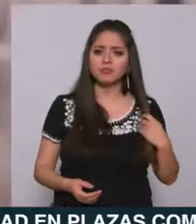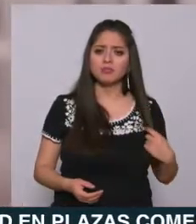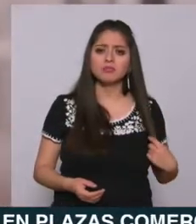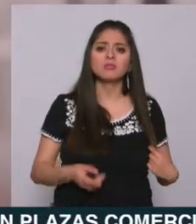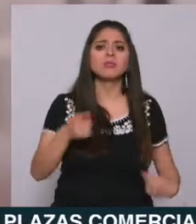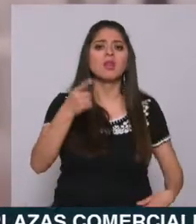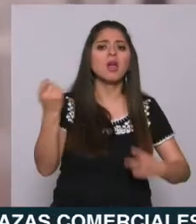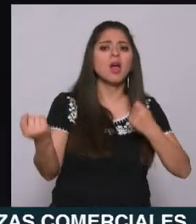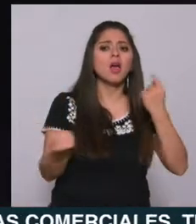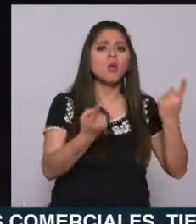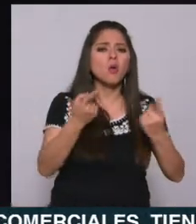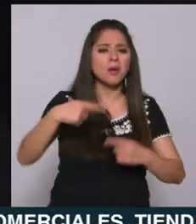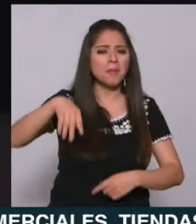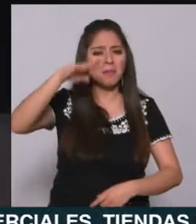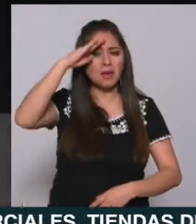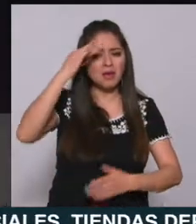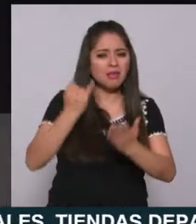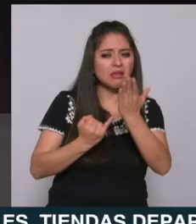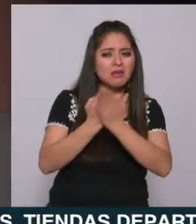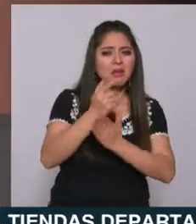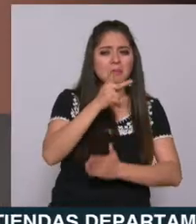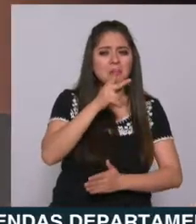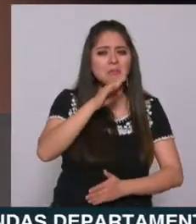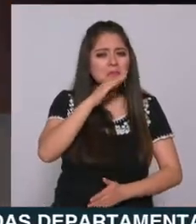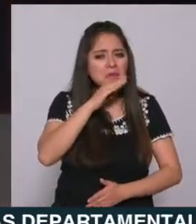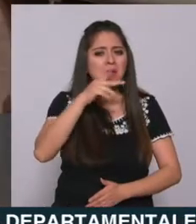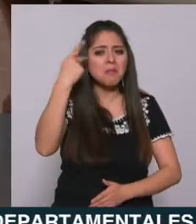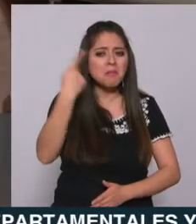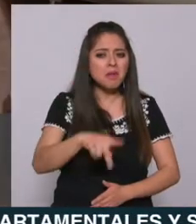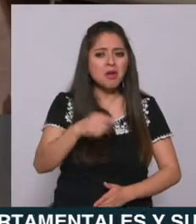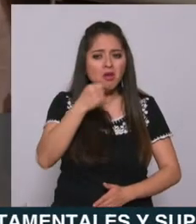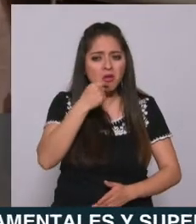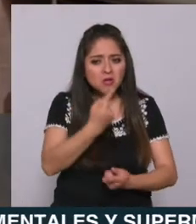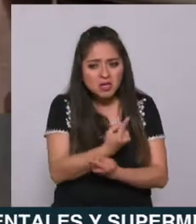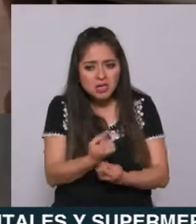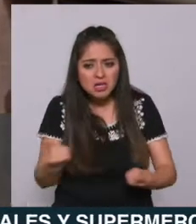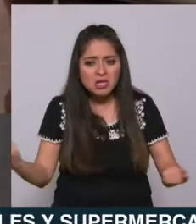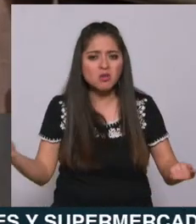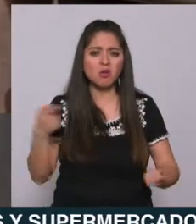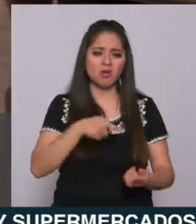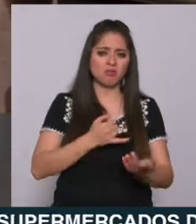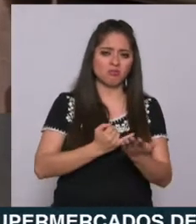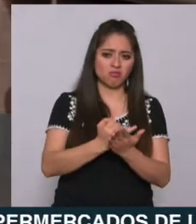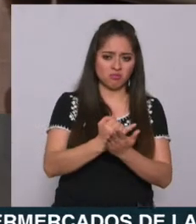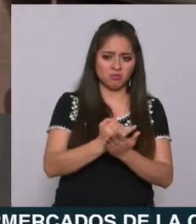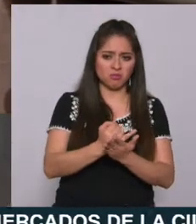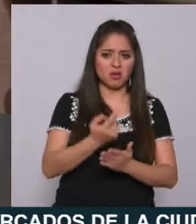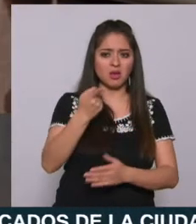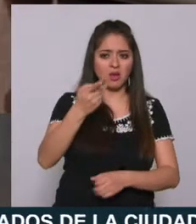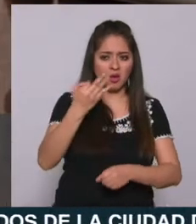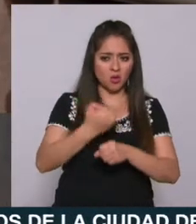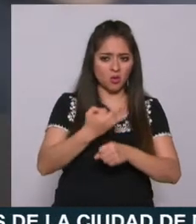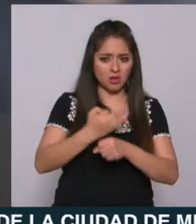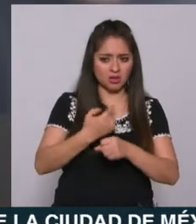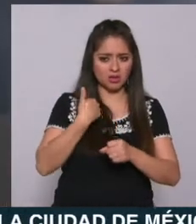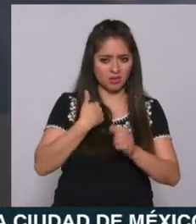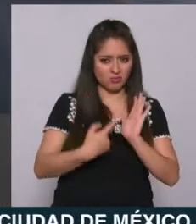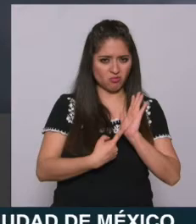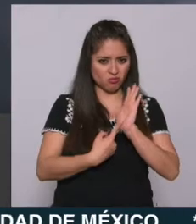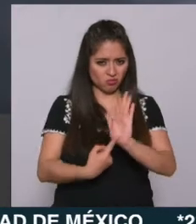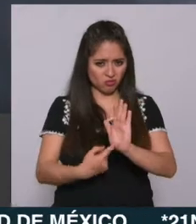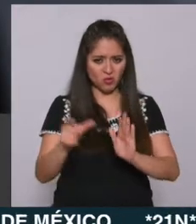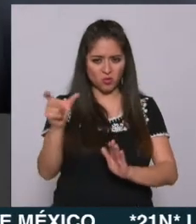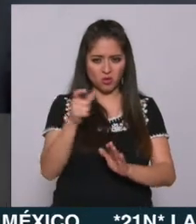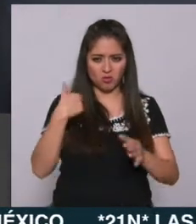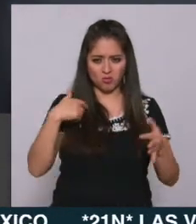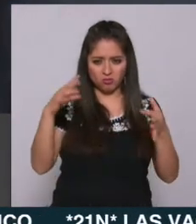toman los padres y en este caso que tendrían que tomar los menores. Vemos ya en las notas que les presentamos antes de